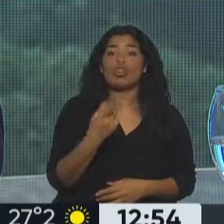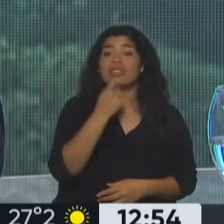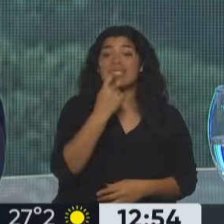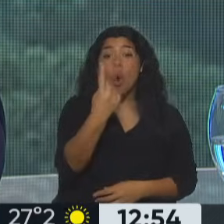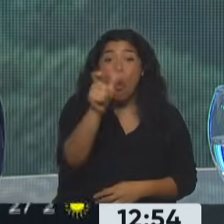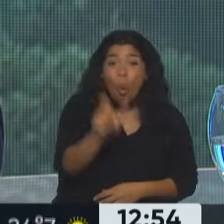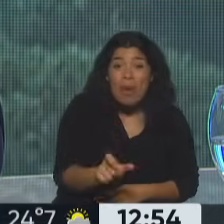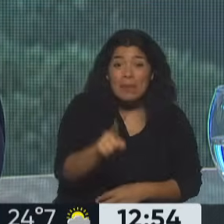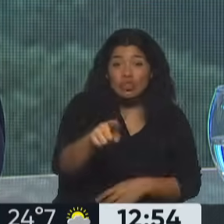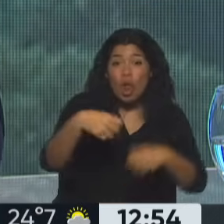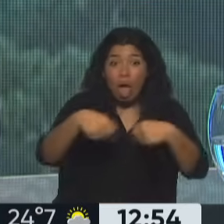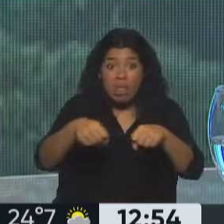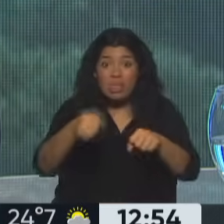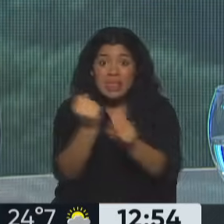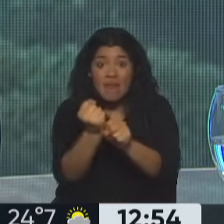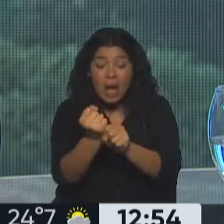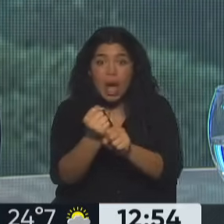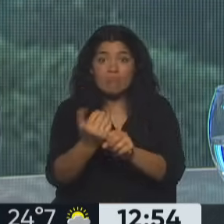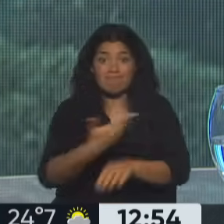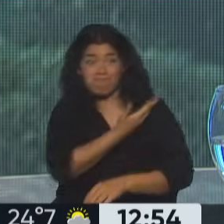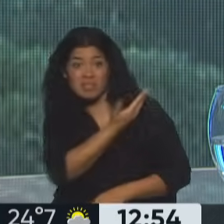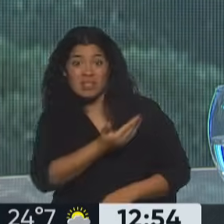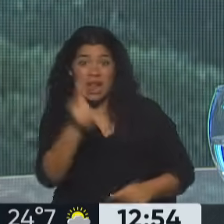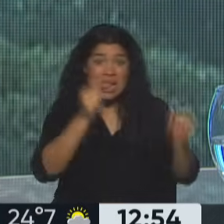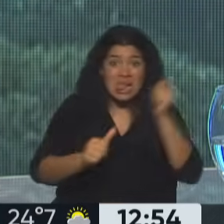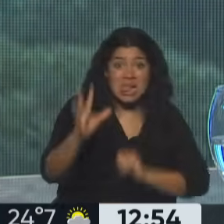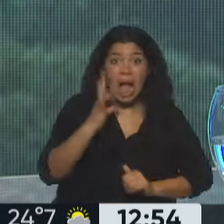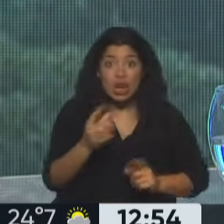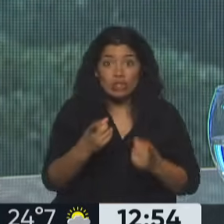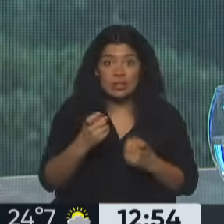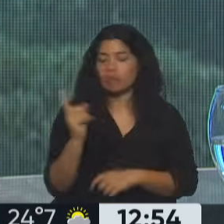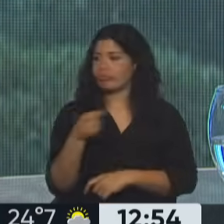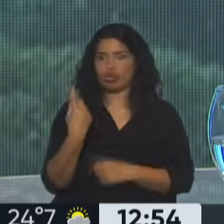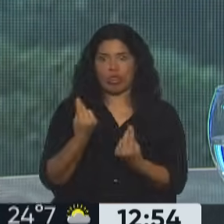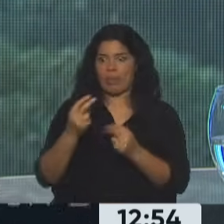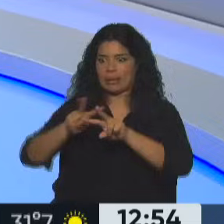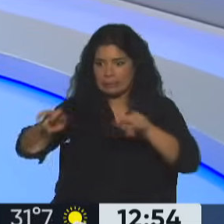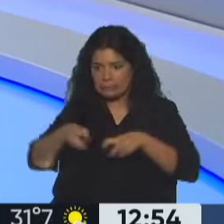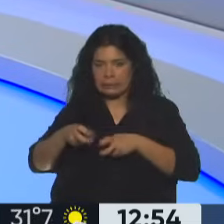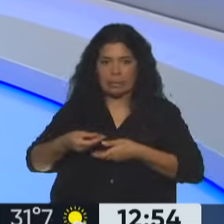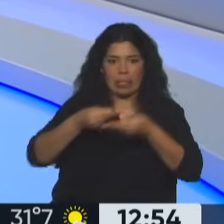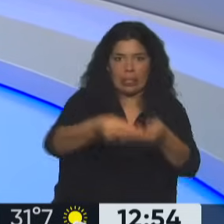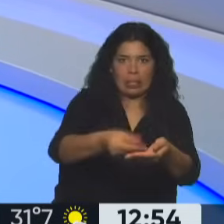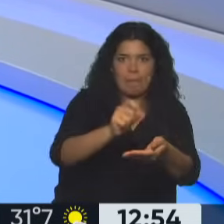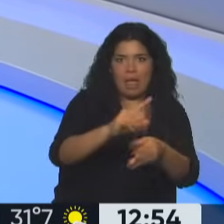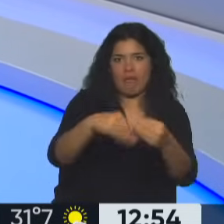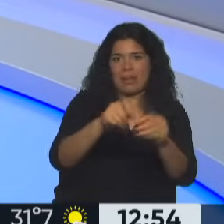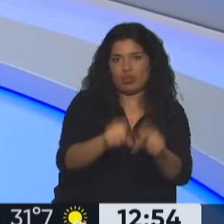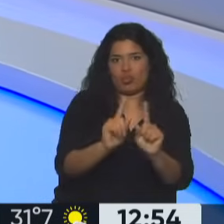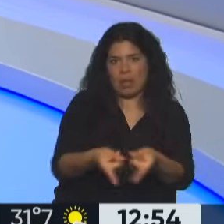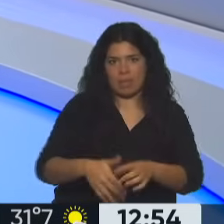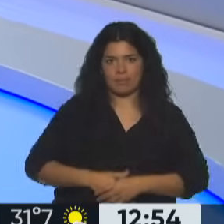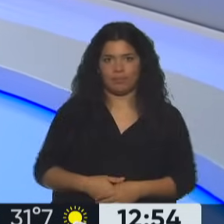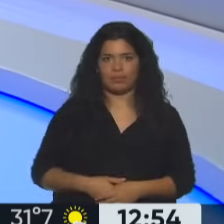compañeros para los compañeros accidentados para que para que puedan solventar a la familia crees que hay falta de solidaridad o de empatía